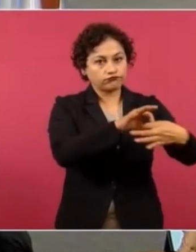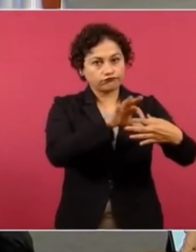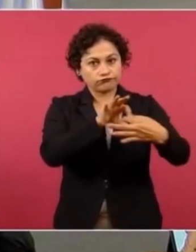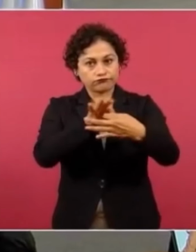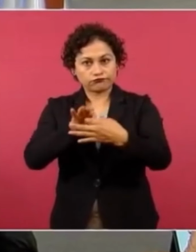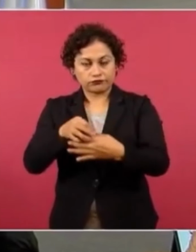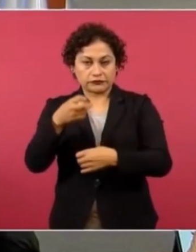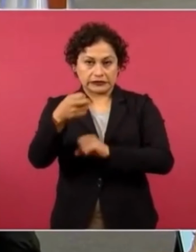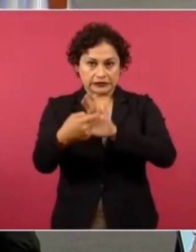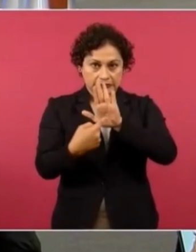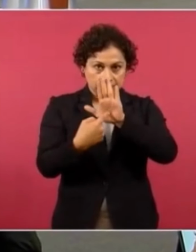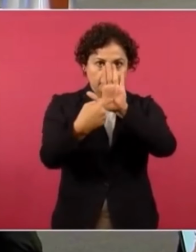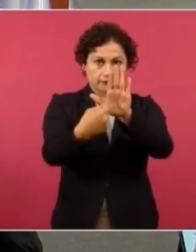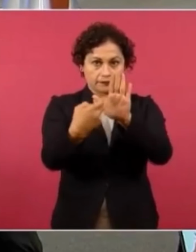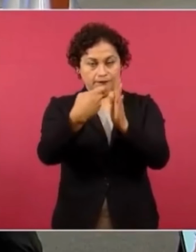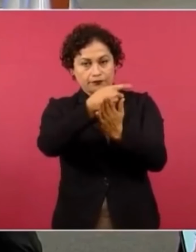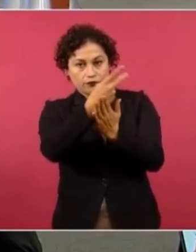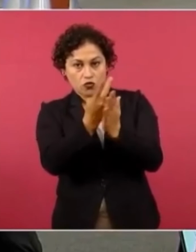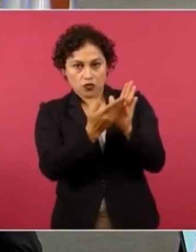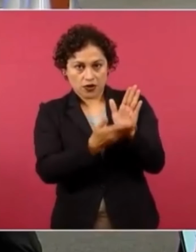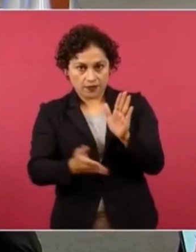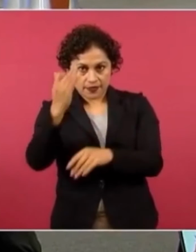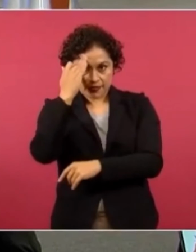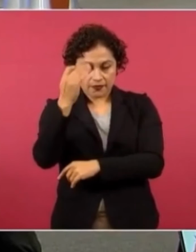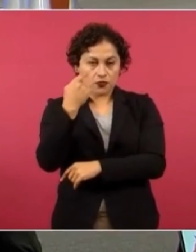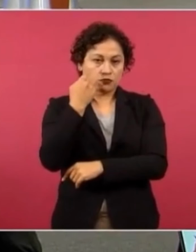programa. ¿Sí me ayudan con la siguiente?